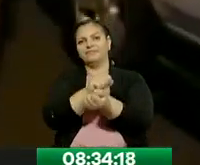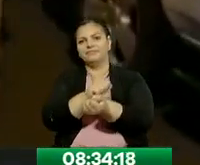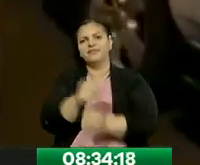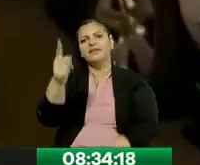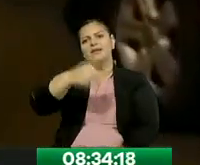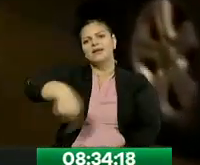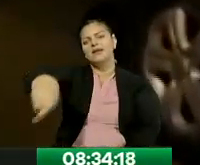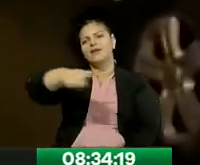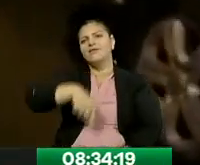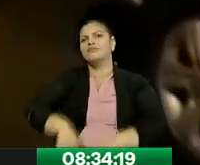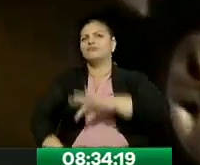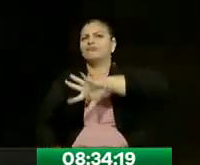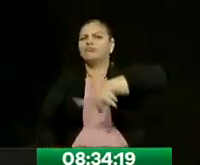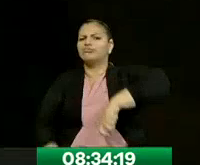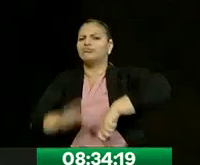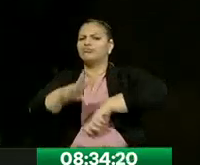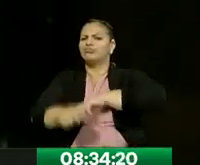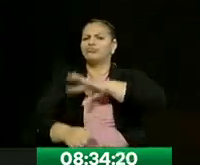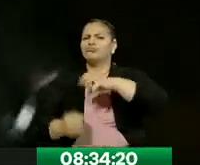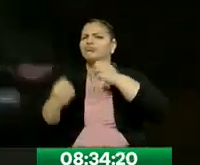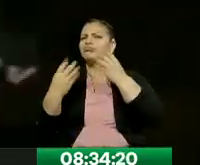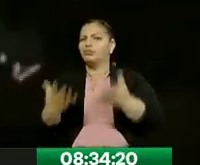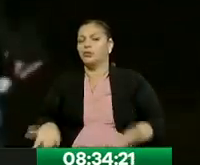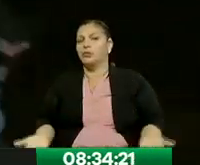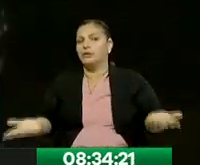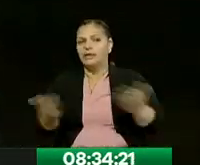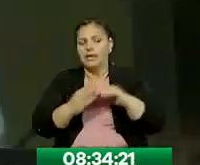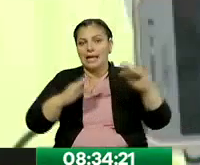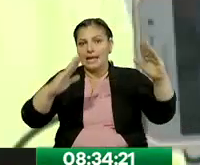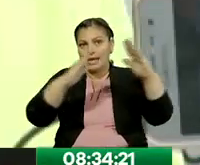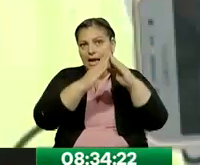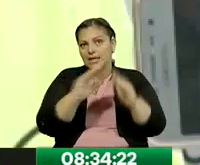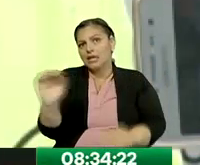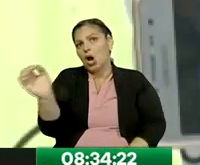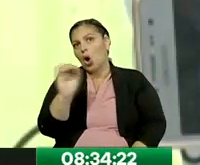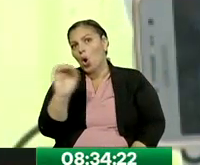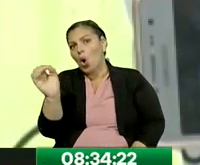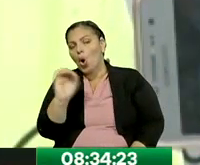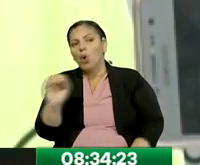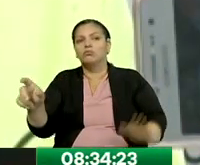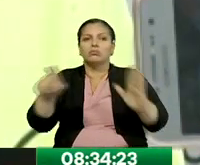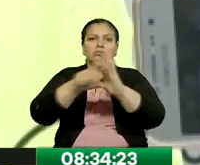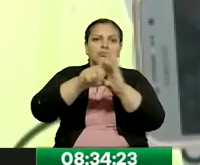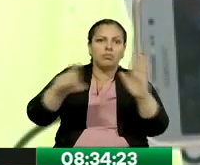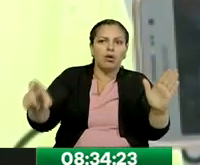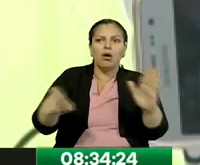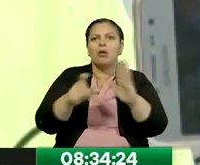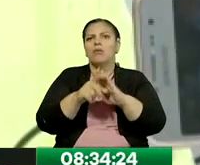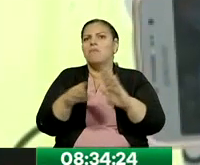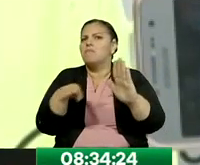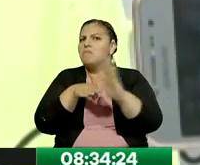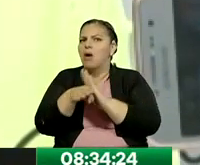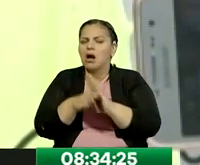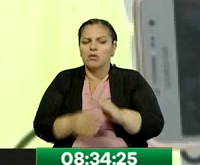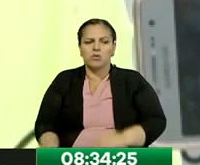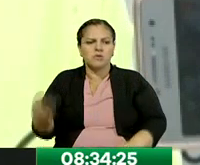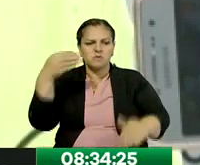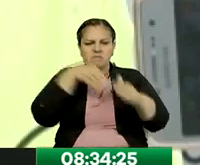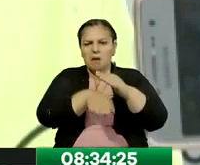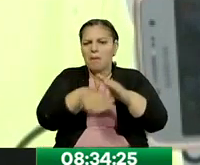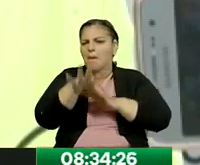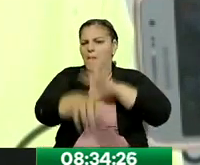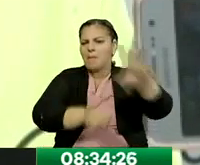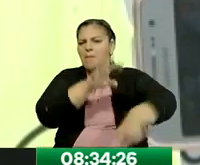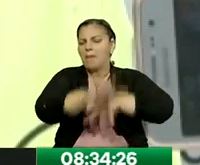se dedicaban al robo de domicilios y unidades económicas. Hemos realizado 15 allanamientos. En los 15 allanamientos logramos detener